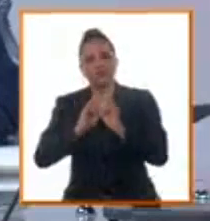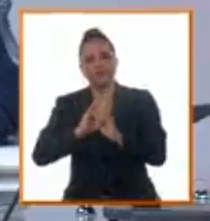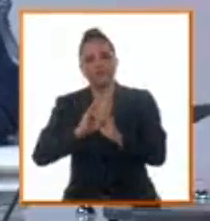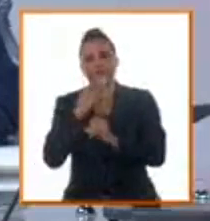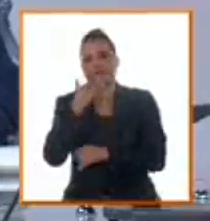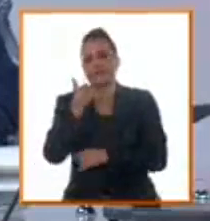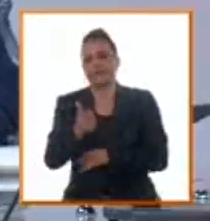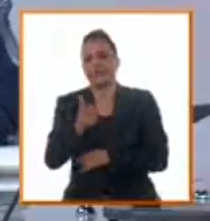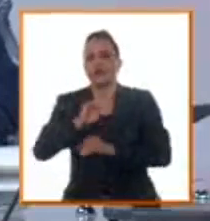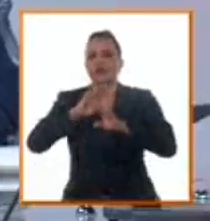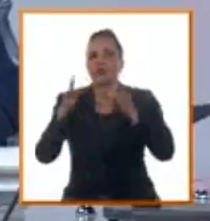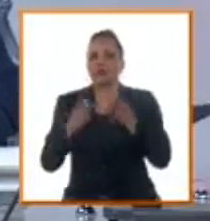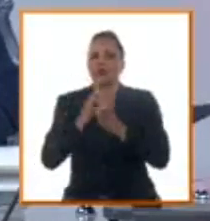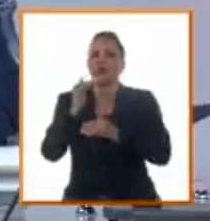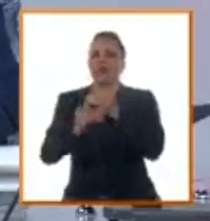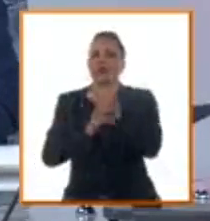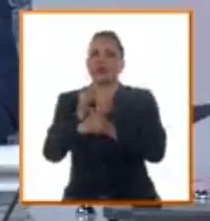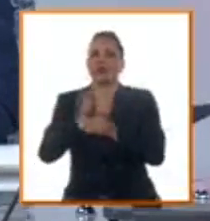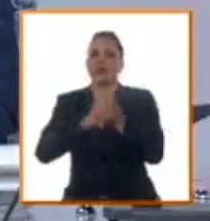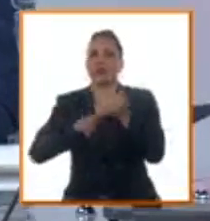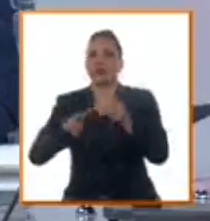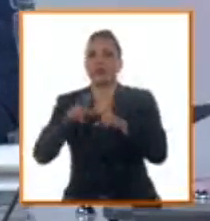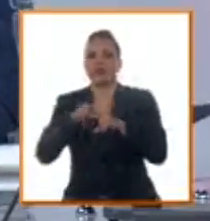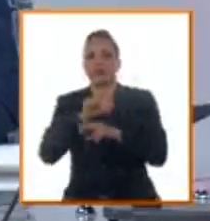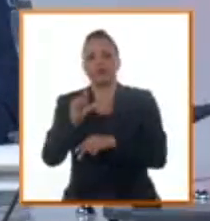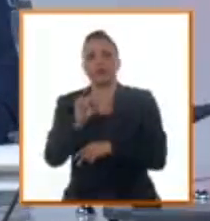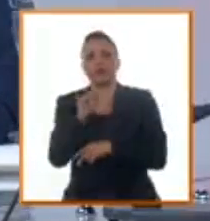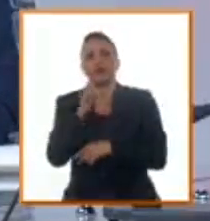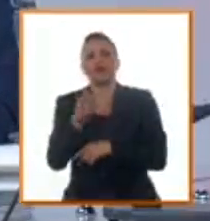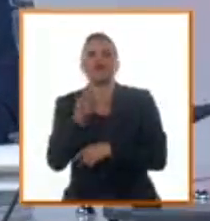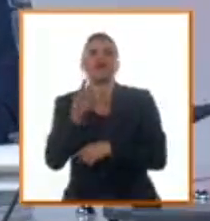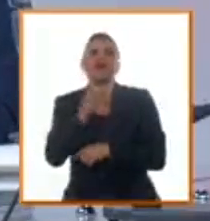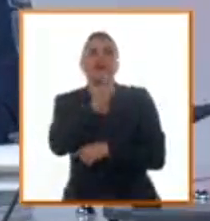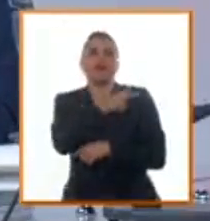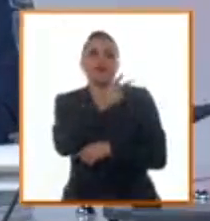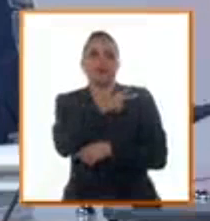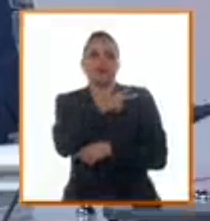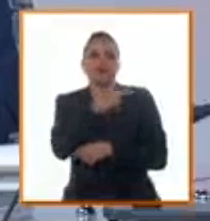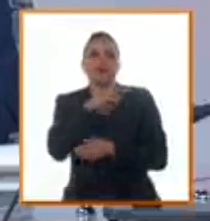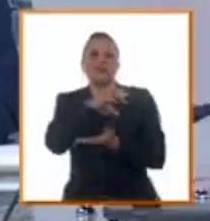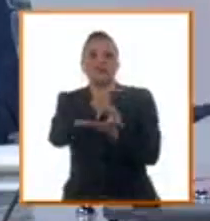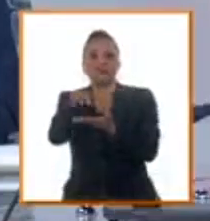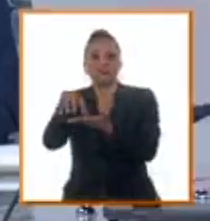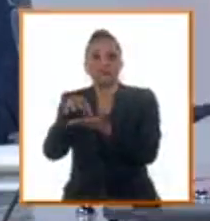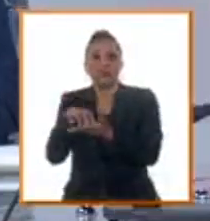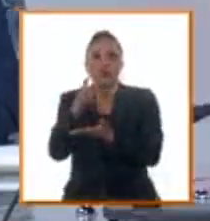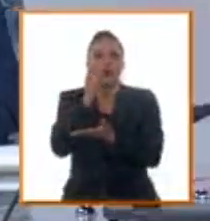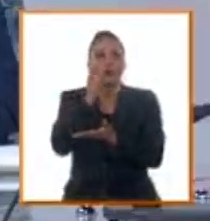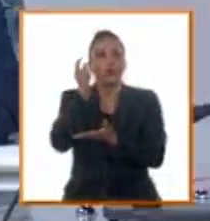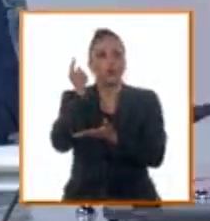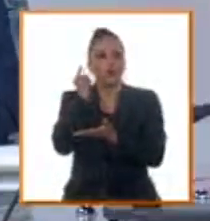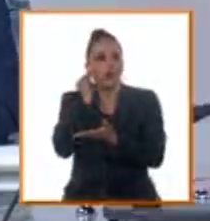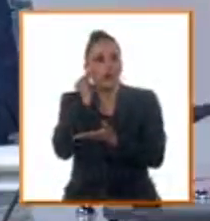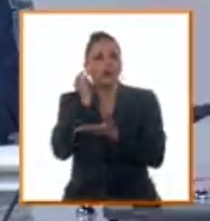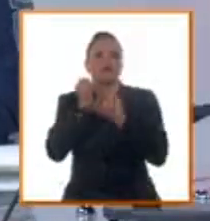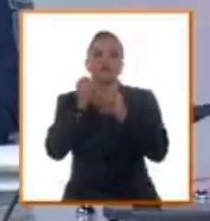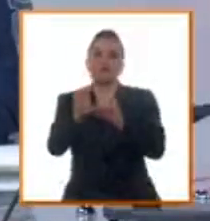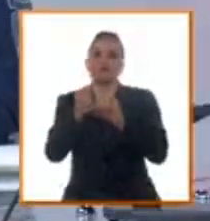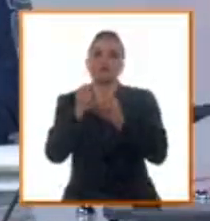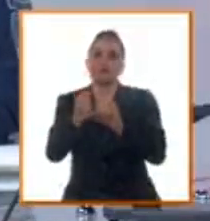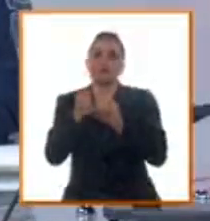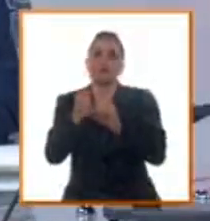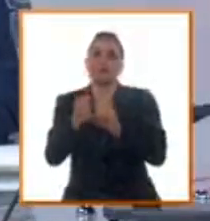cuenta de todo esto y del heroísmo también de las autoridades locales, mujeres y hombres que están al frente de los